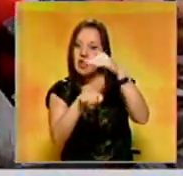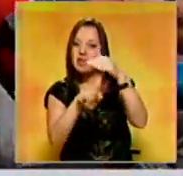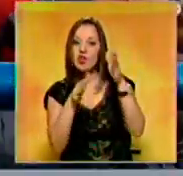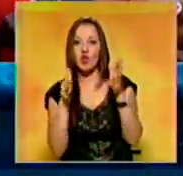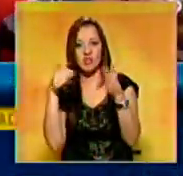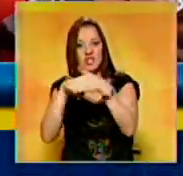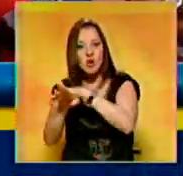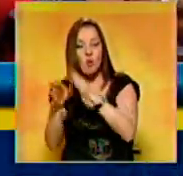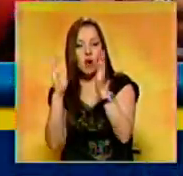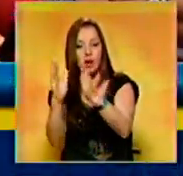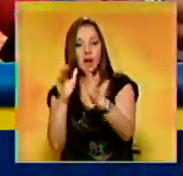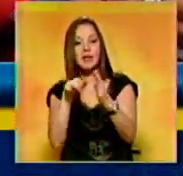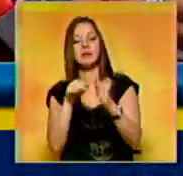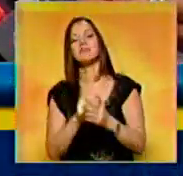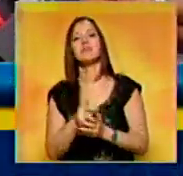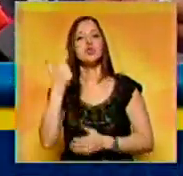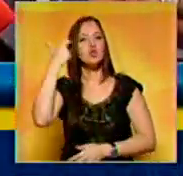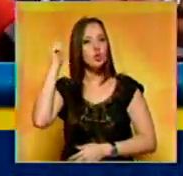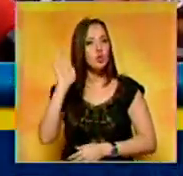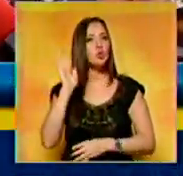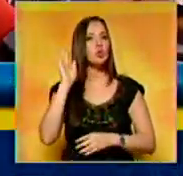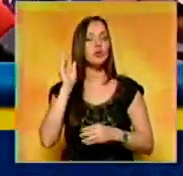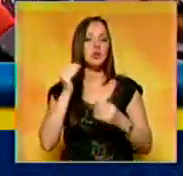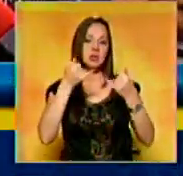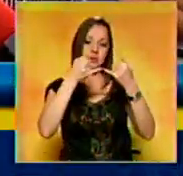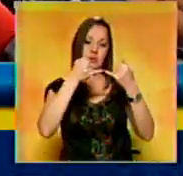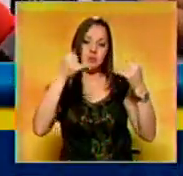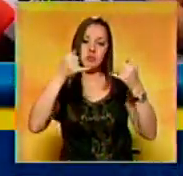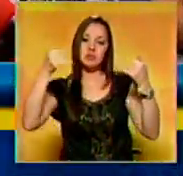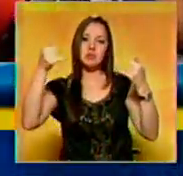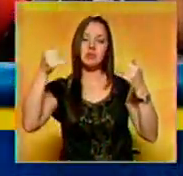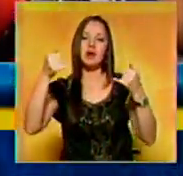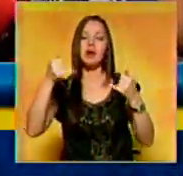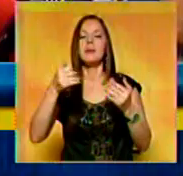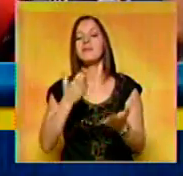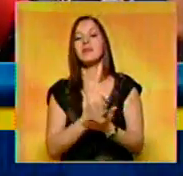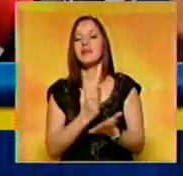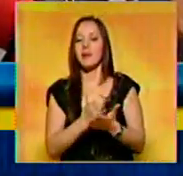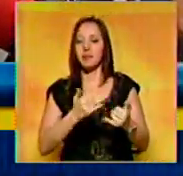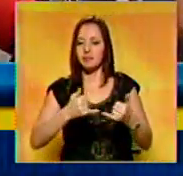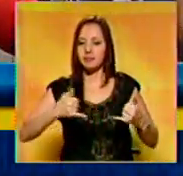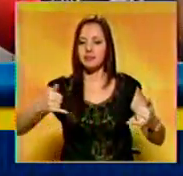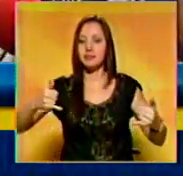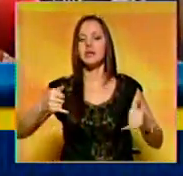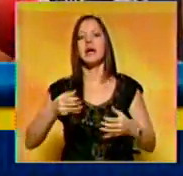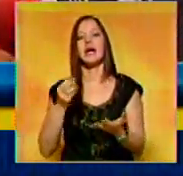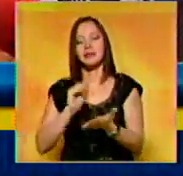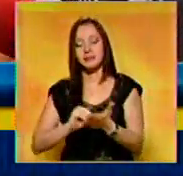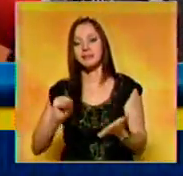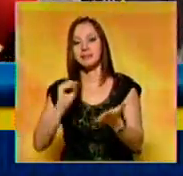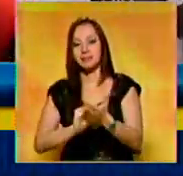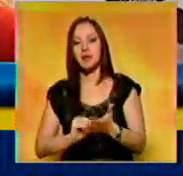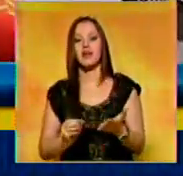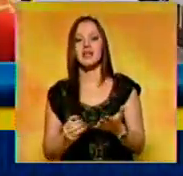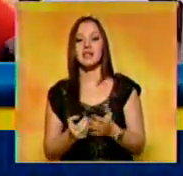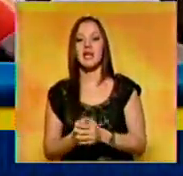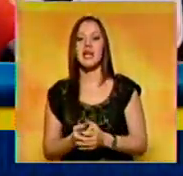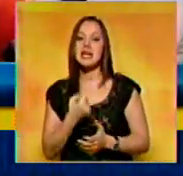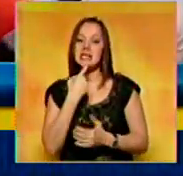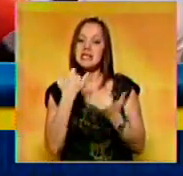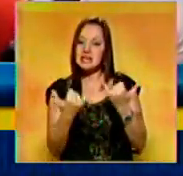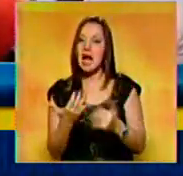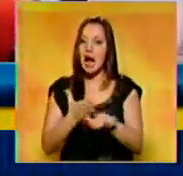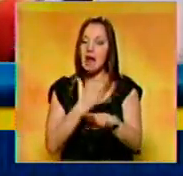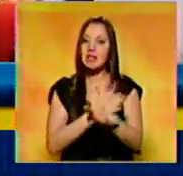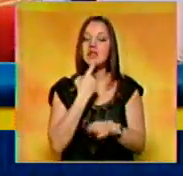que nosotros tenemos entendido es que hubo un cortocircuito, fue lo que hubo, como un cortocircuito que siempre ha hecho, ya van varias veces, que se ha formalizado eso, que